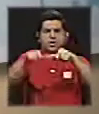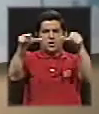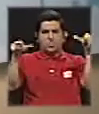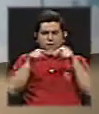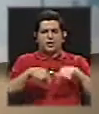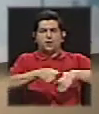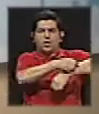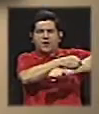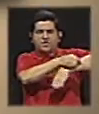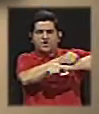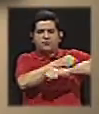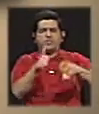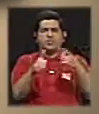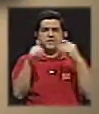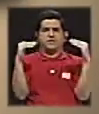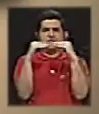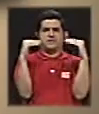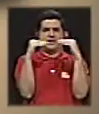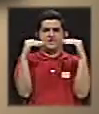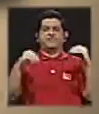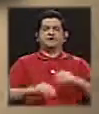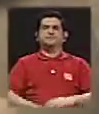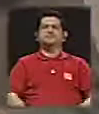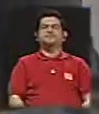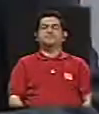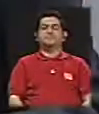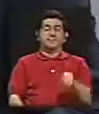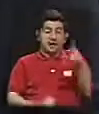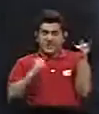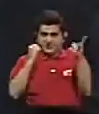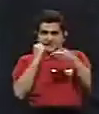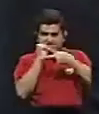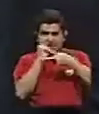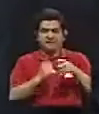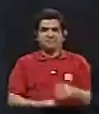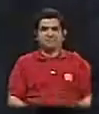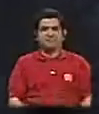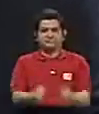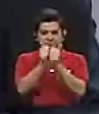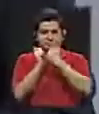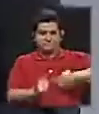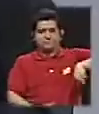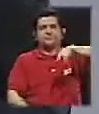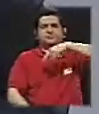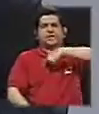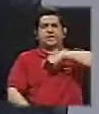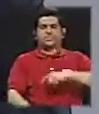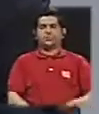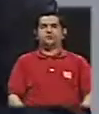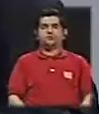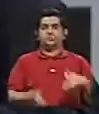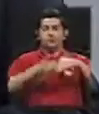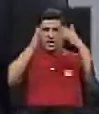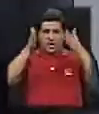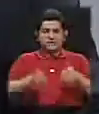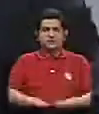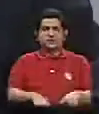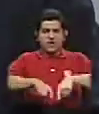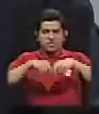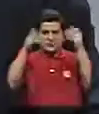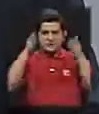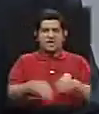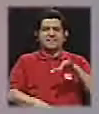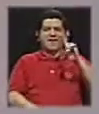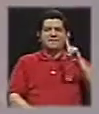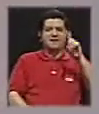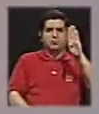del fútbol de la primera división. En esta ocasión nos acompañan el estudiante de periodismo